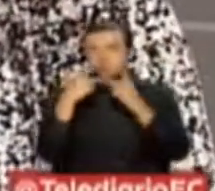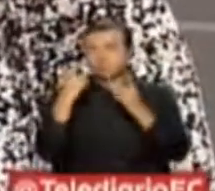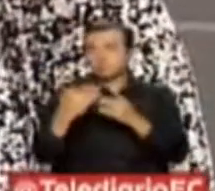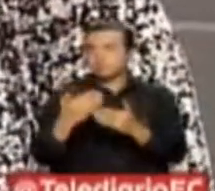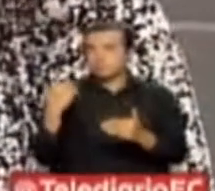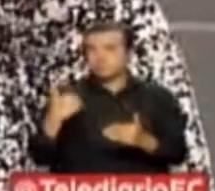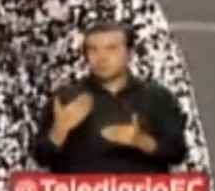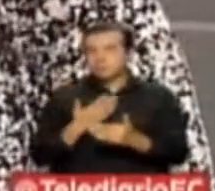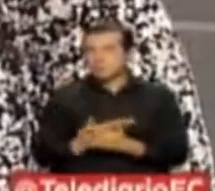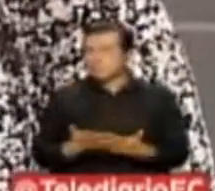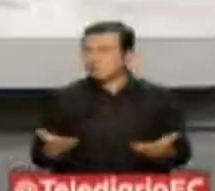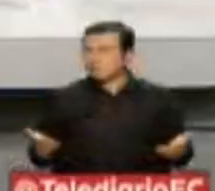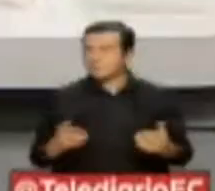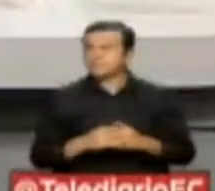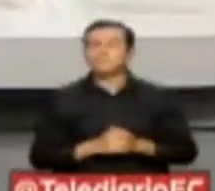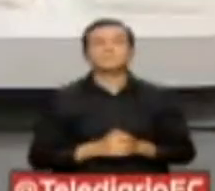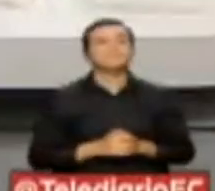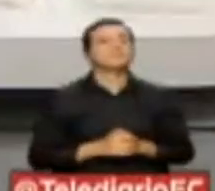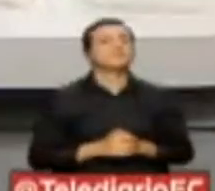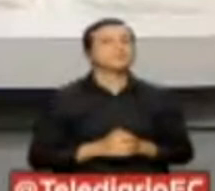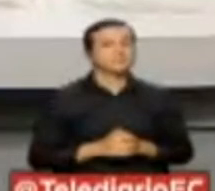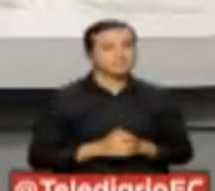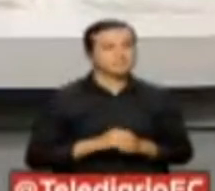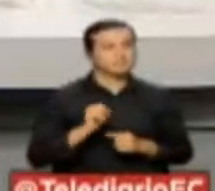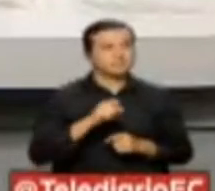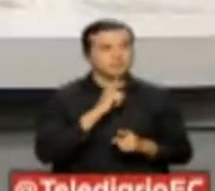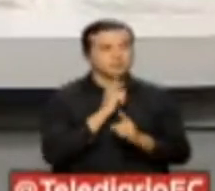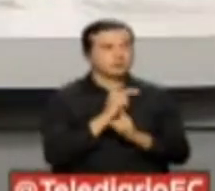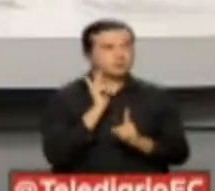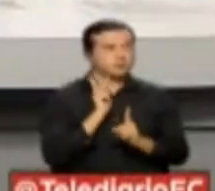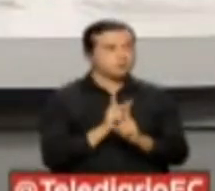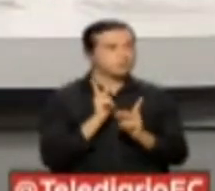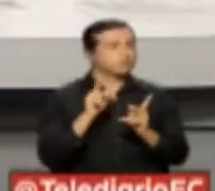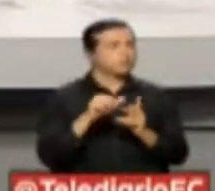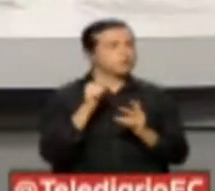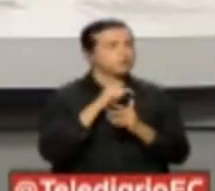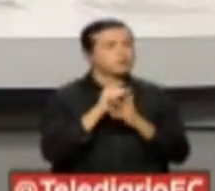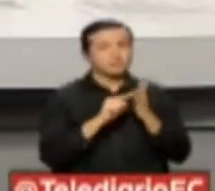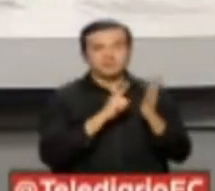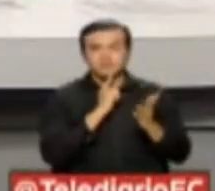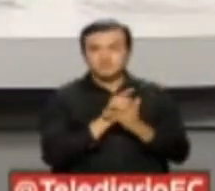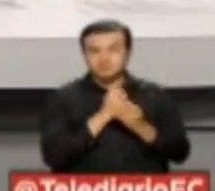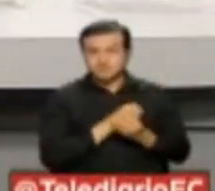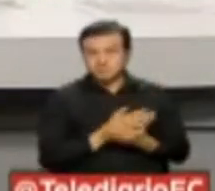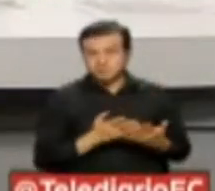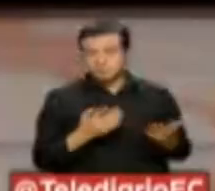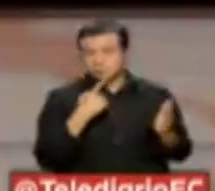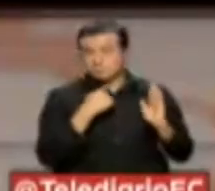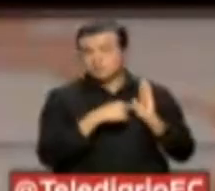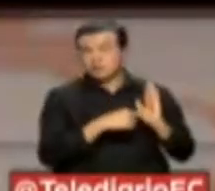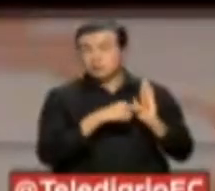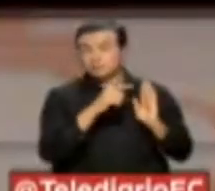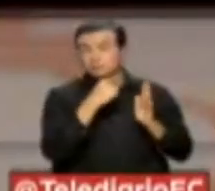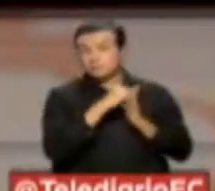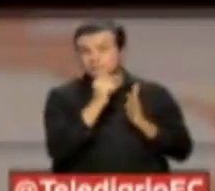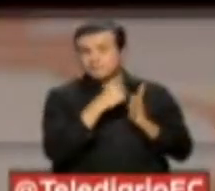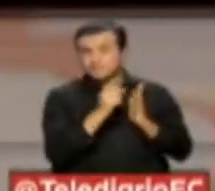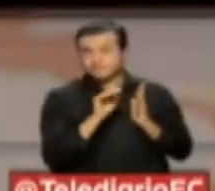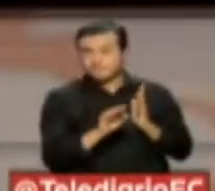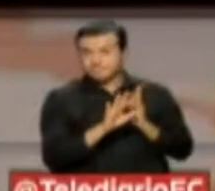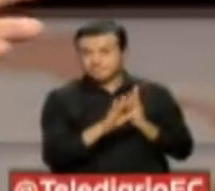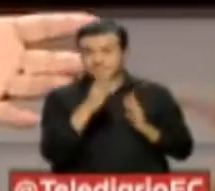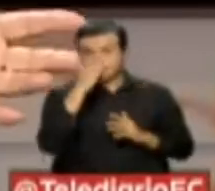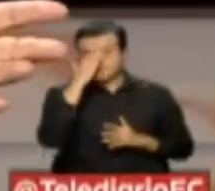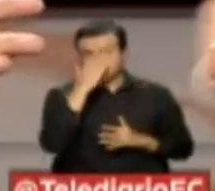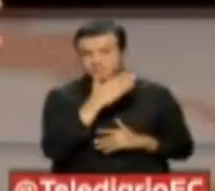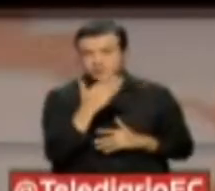anteriores sí ese es un parámetro pero hay otros parámetros como le decía el cumplimiento de las funciones vamos